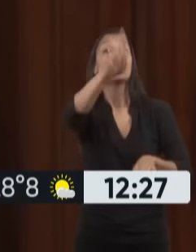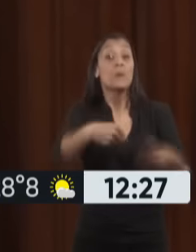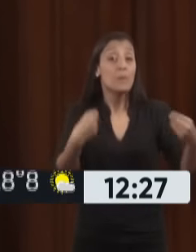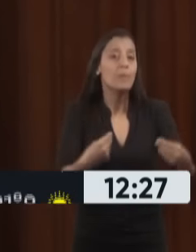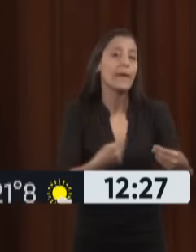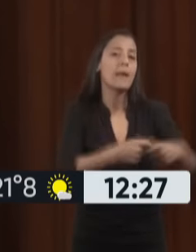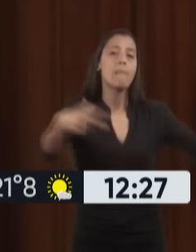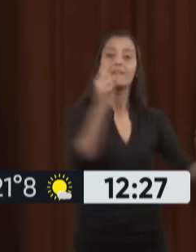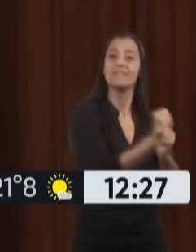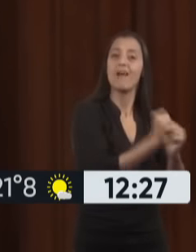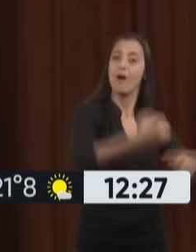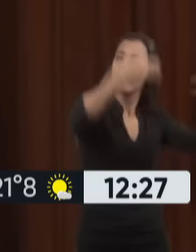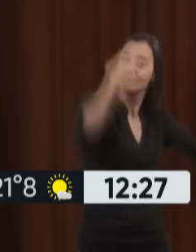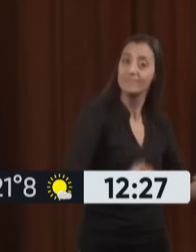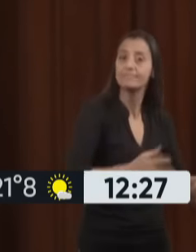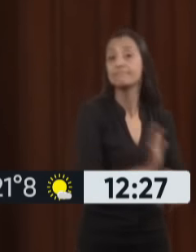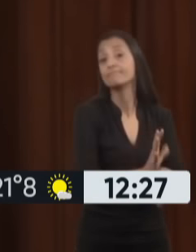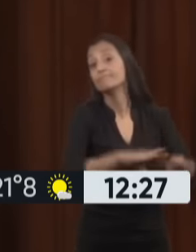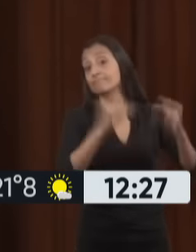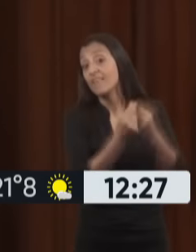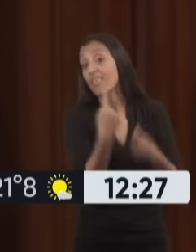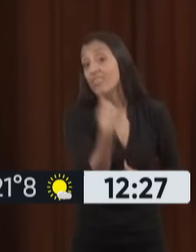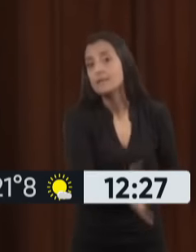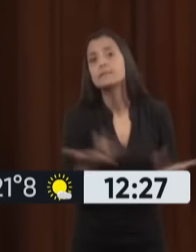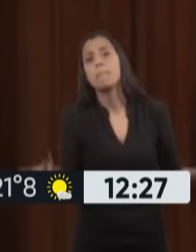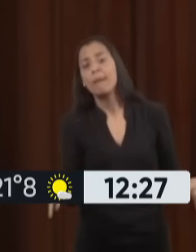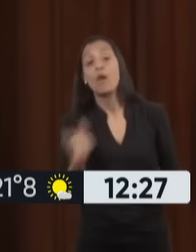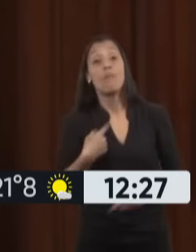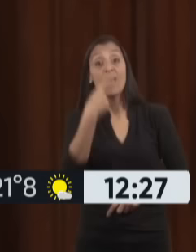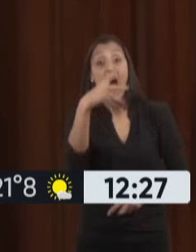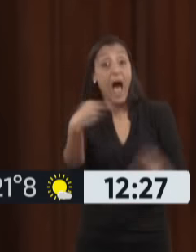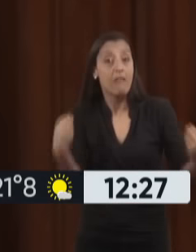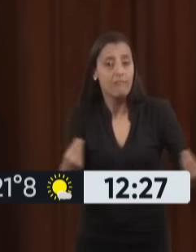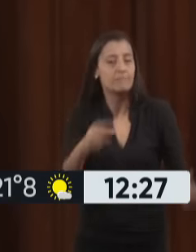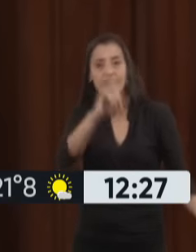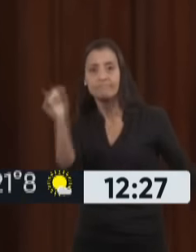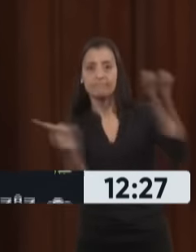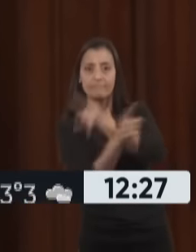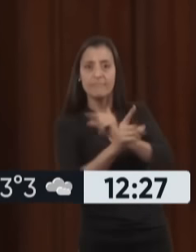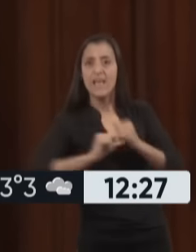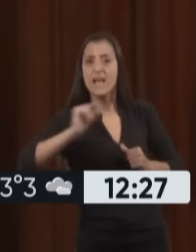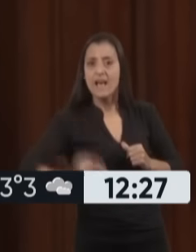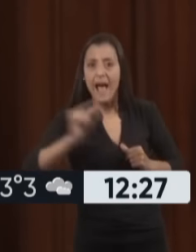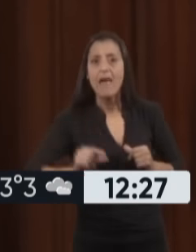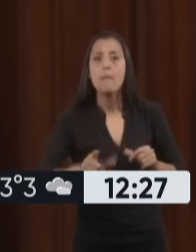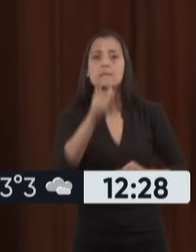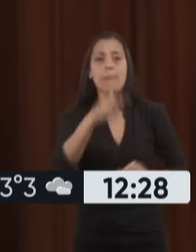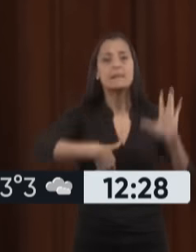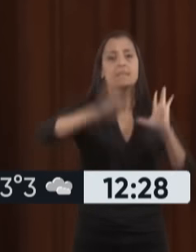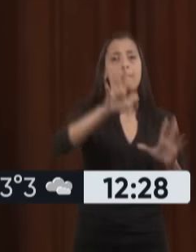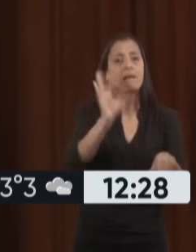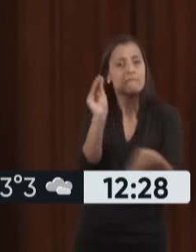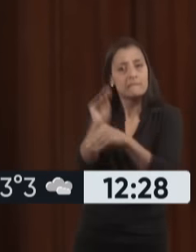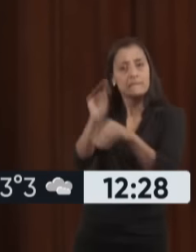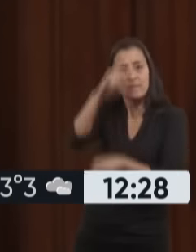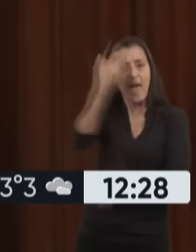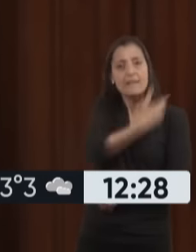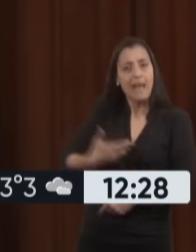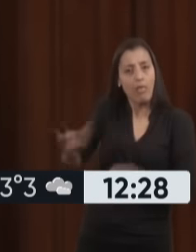y mejor trabajo. Pero paradójicamente se volvieron cada vez más dependientes del Estado, que a su vez dependía de